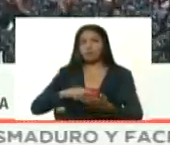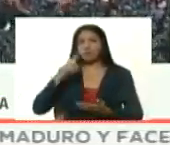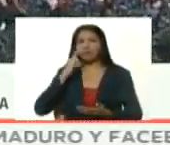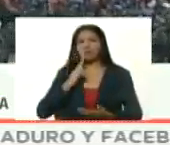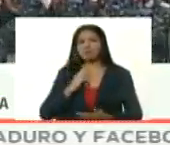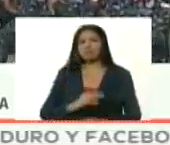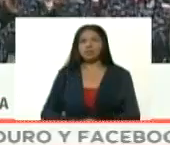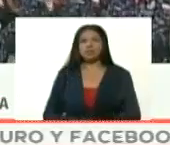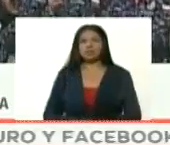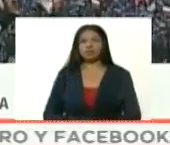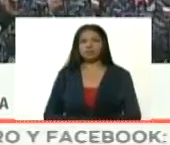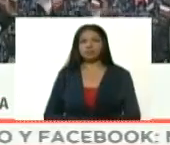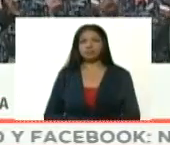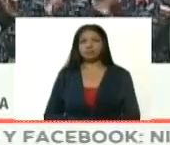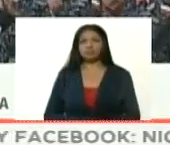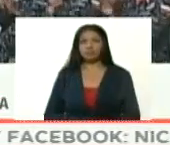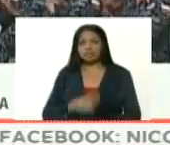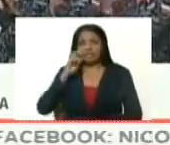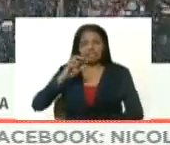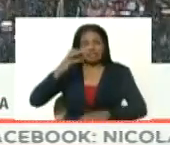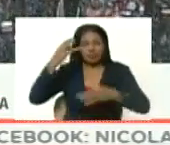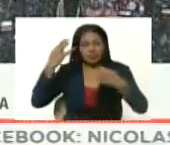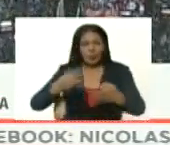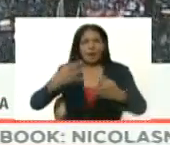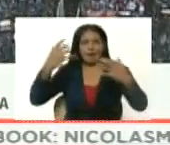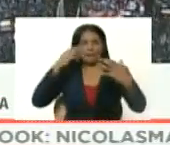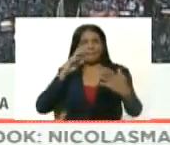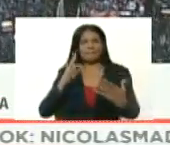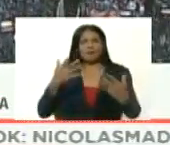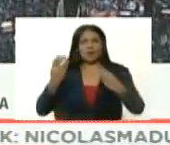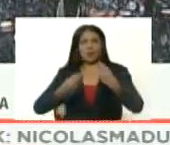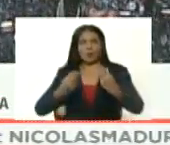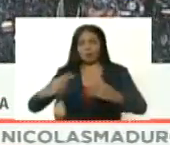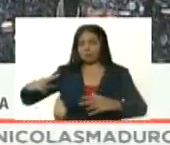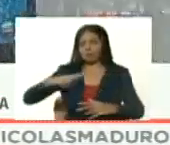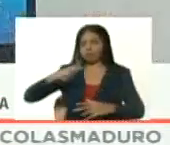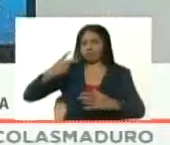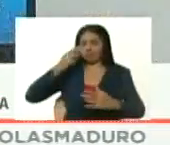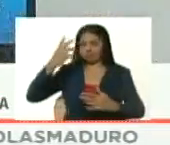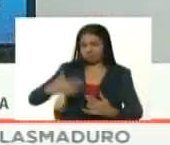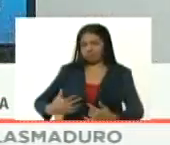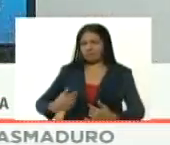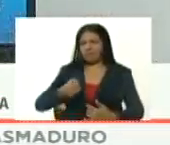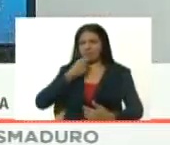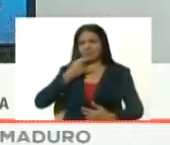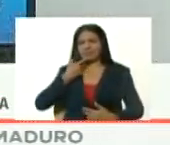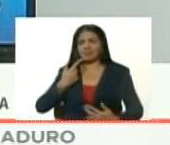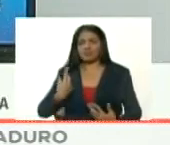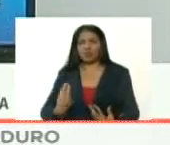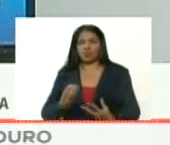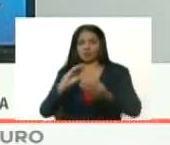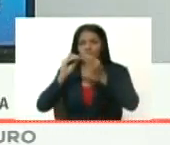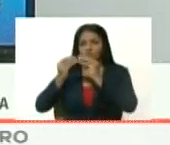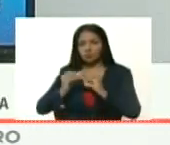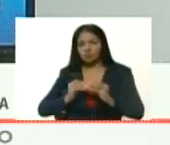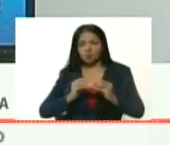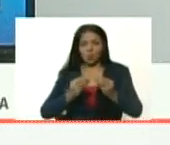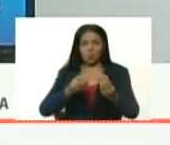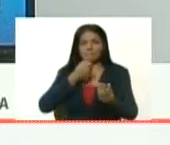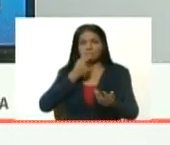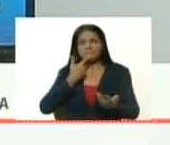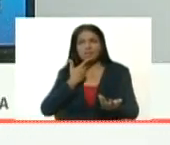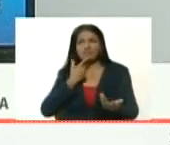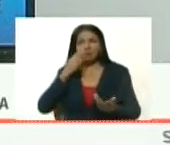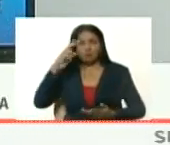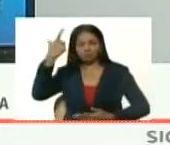Bolivariana. ¡Eso es! Miren, de gala, cacheroso, bonito, que